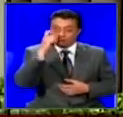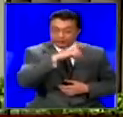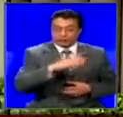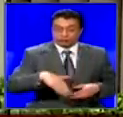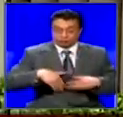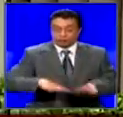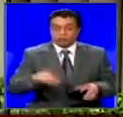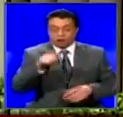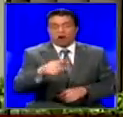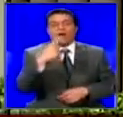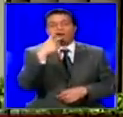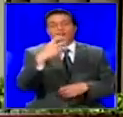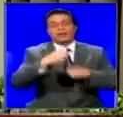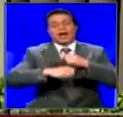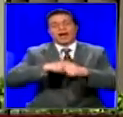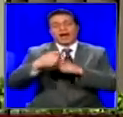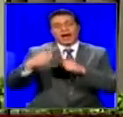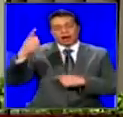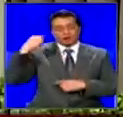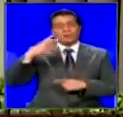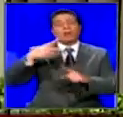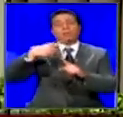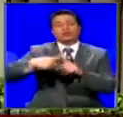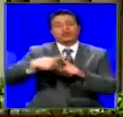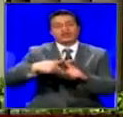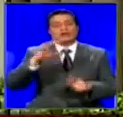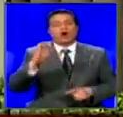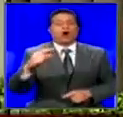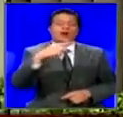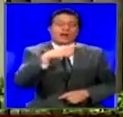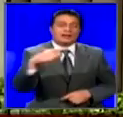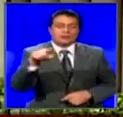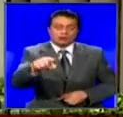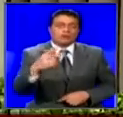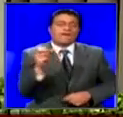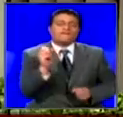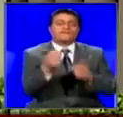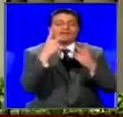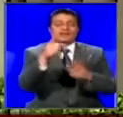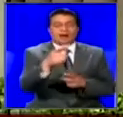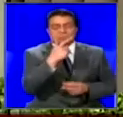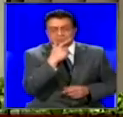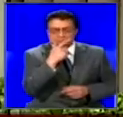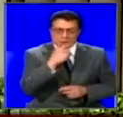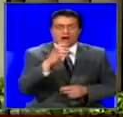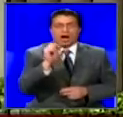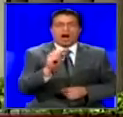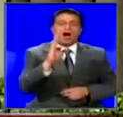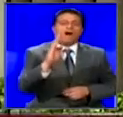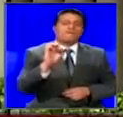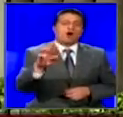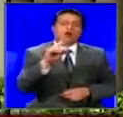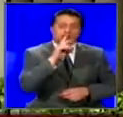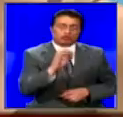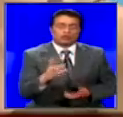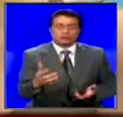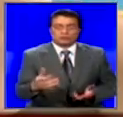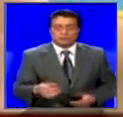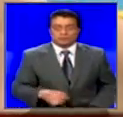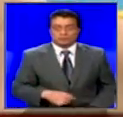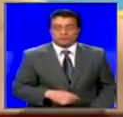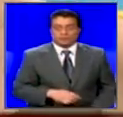los años, ¿qué consecuencias positivas o negativas ha tenido en tu vida la decisión que tomaste de abortar? No es una